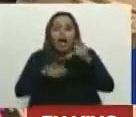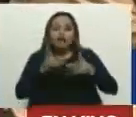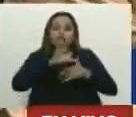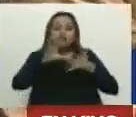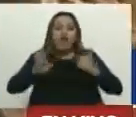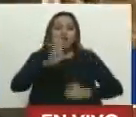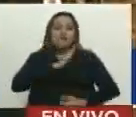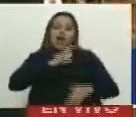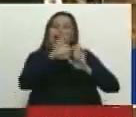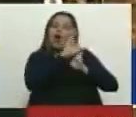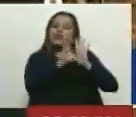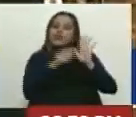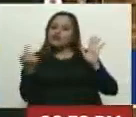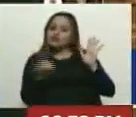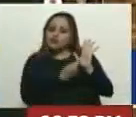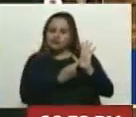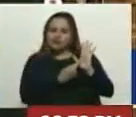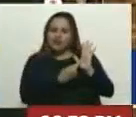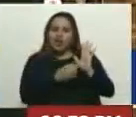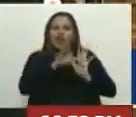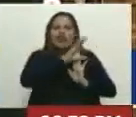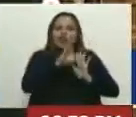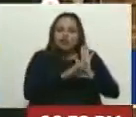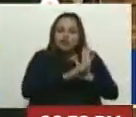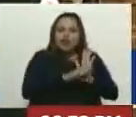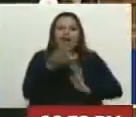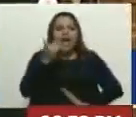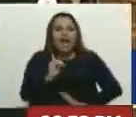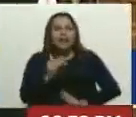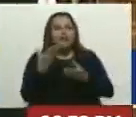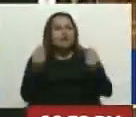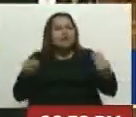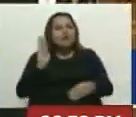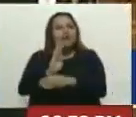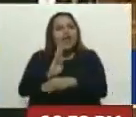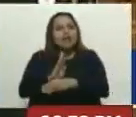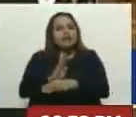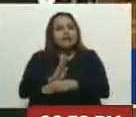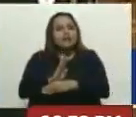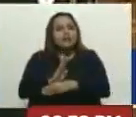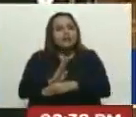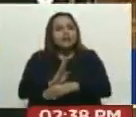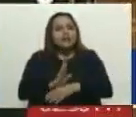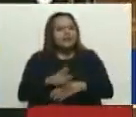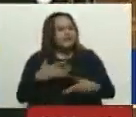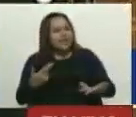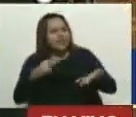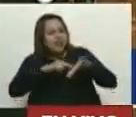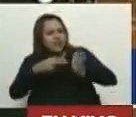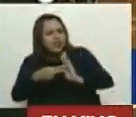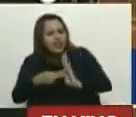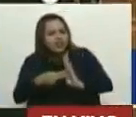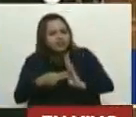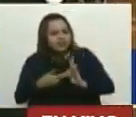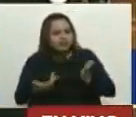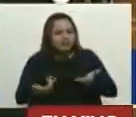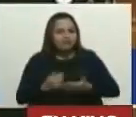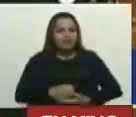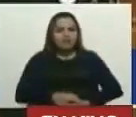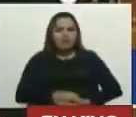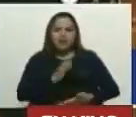nuestra Constitución es que es una Constitución eminentemente garantista. ¿Qué quiere decir esa palabra un poquito rimbombante?